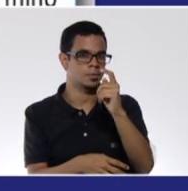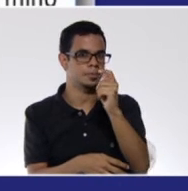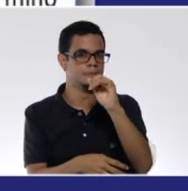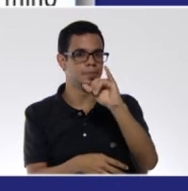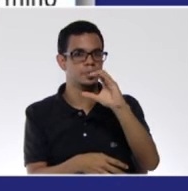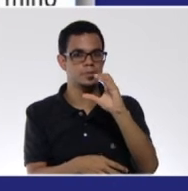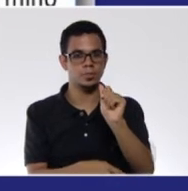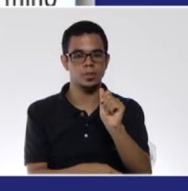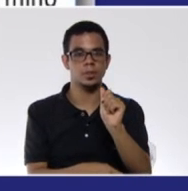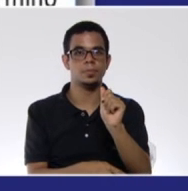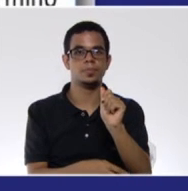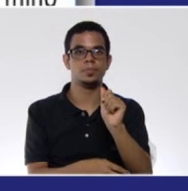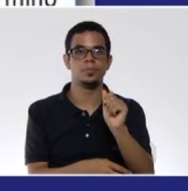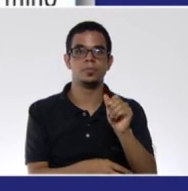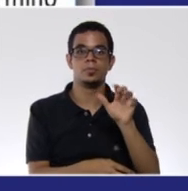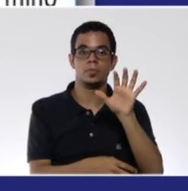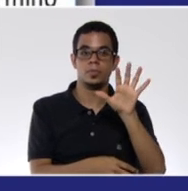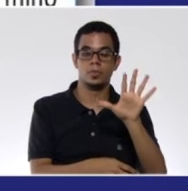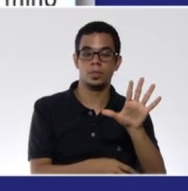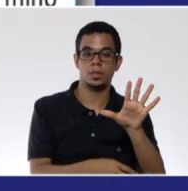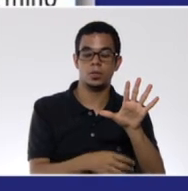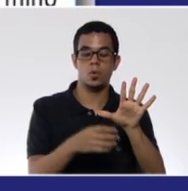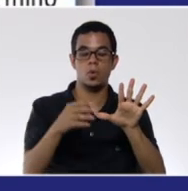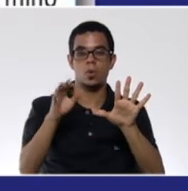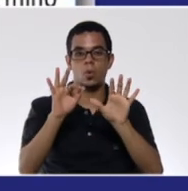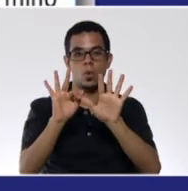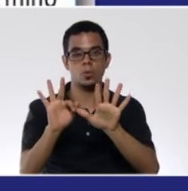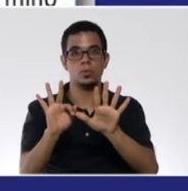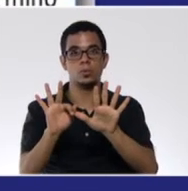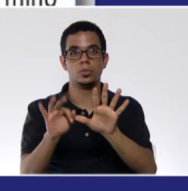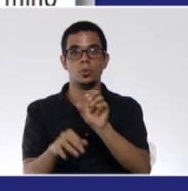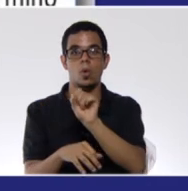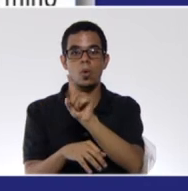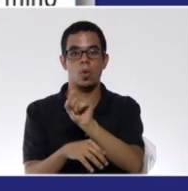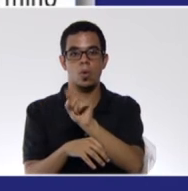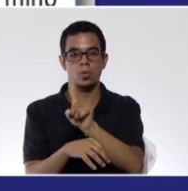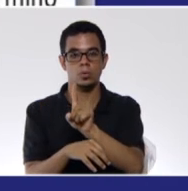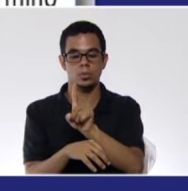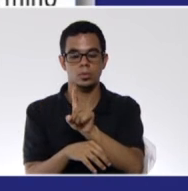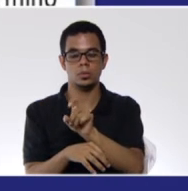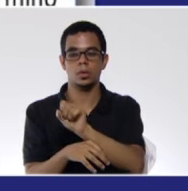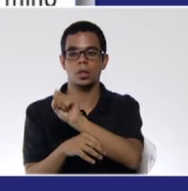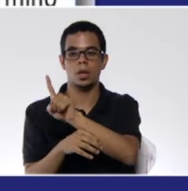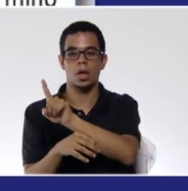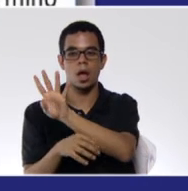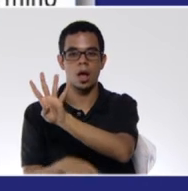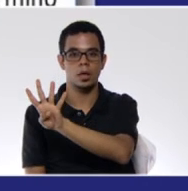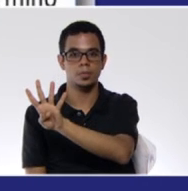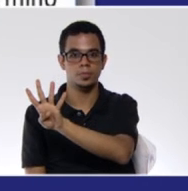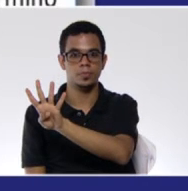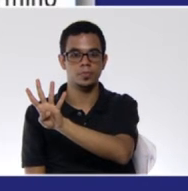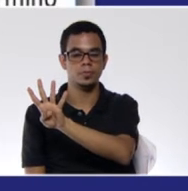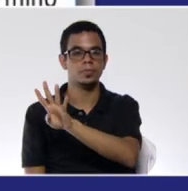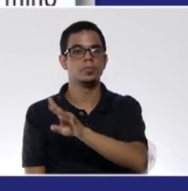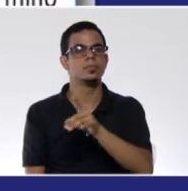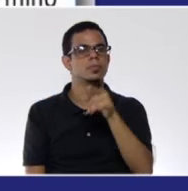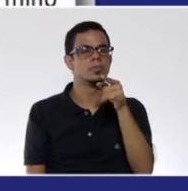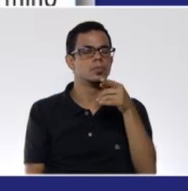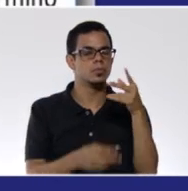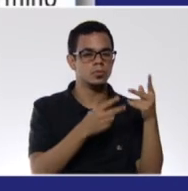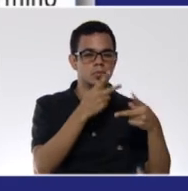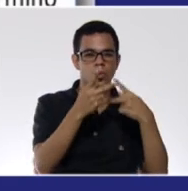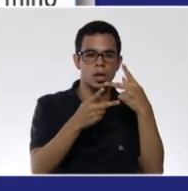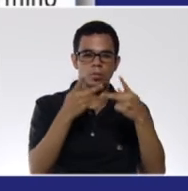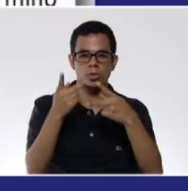números 5, 8, 11, 14 forma una